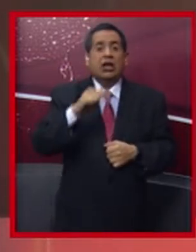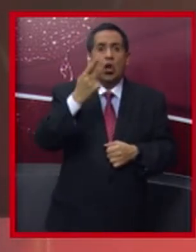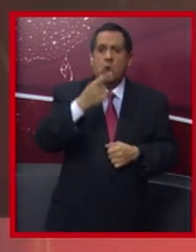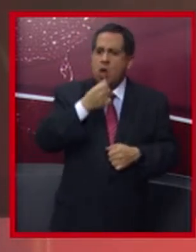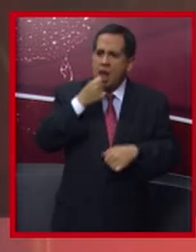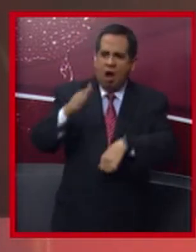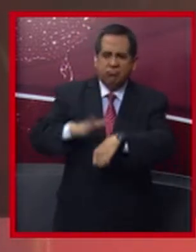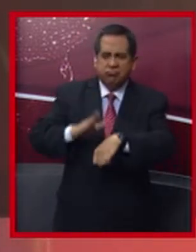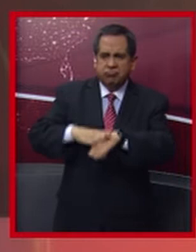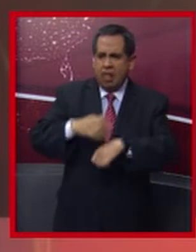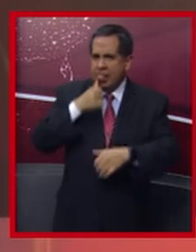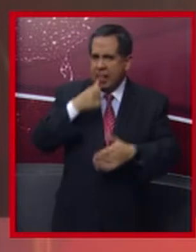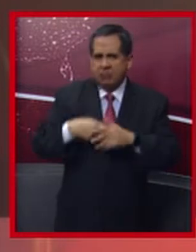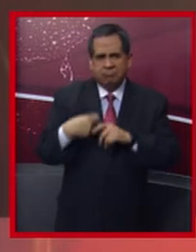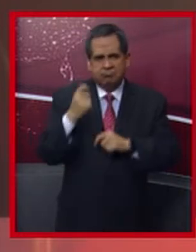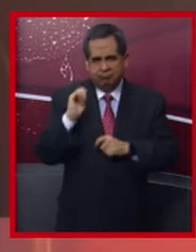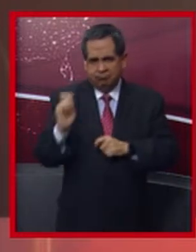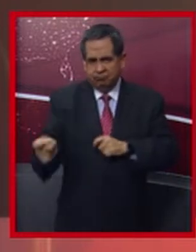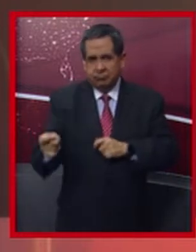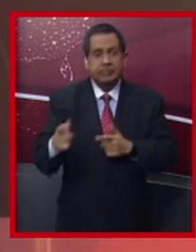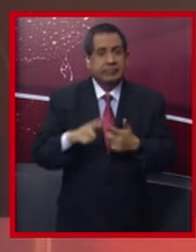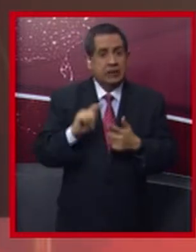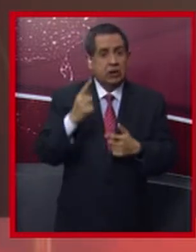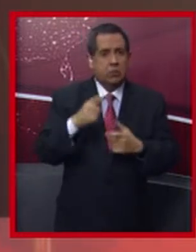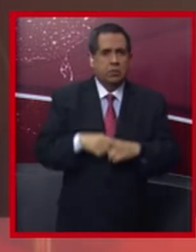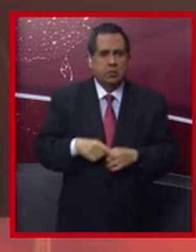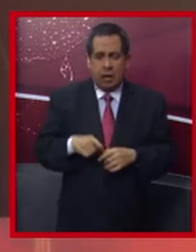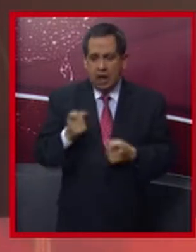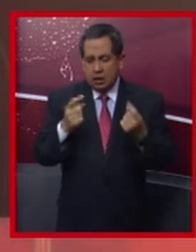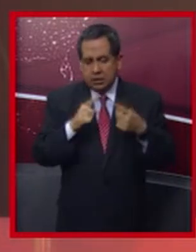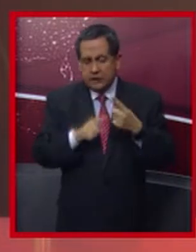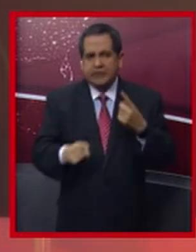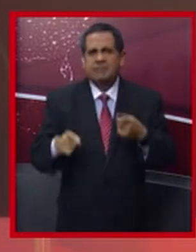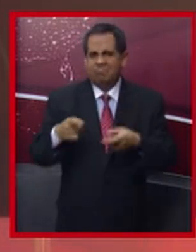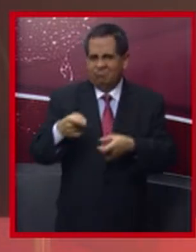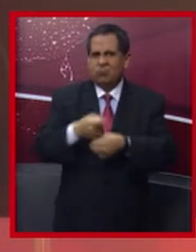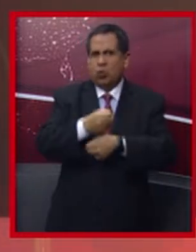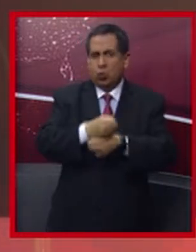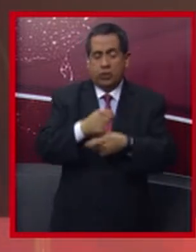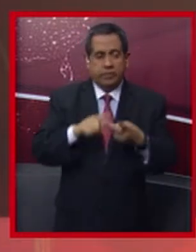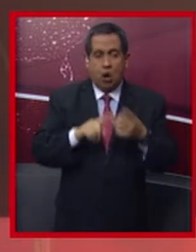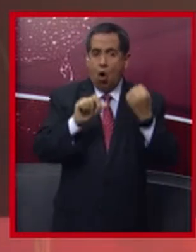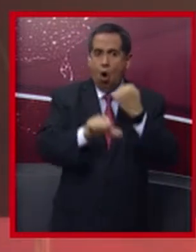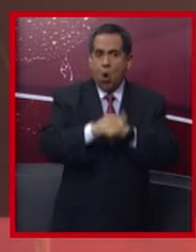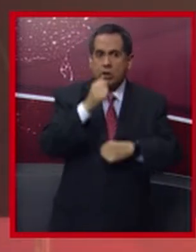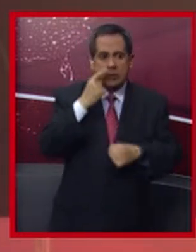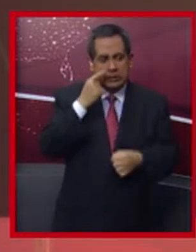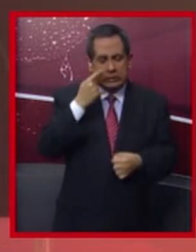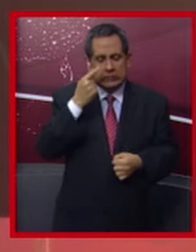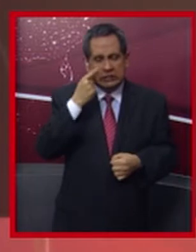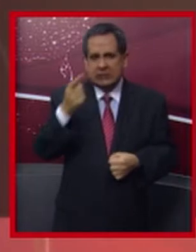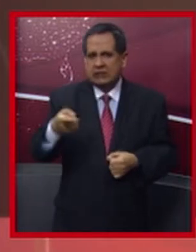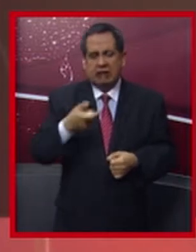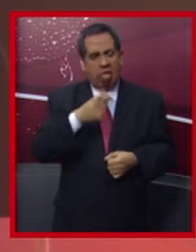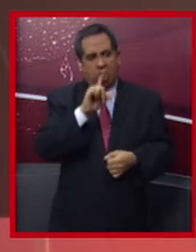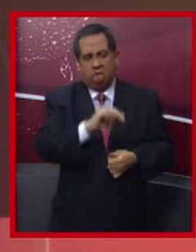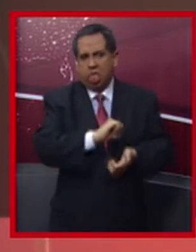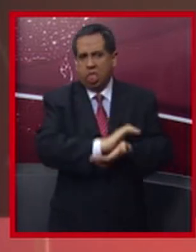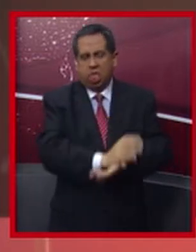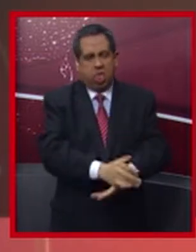recomendaciones. En 7 de ellas se acreditó la existencia de tortura y en 11, tratos crueles, inhumanos y